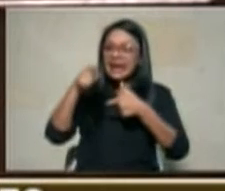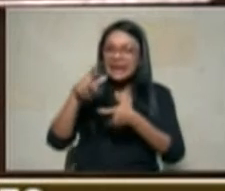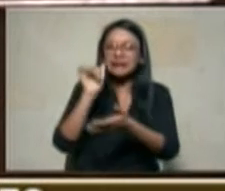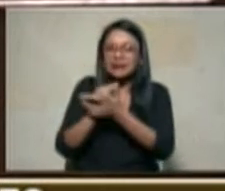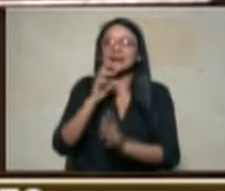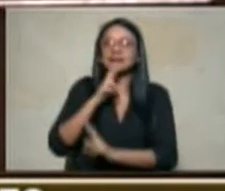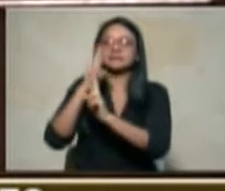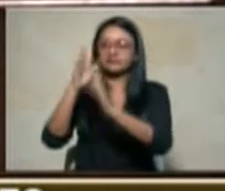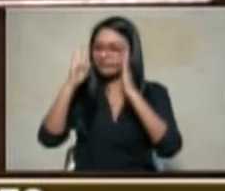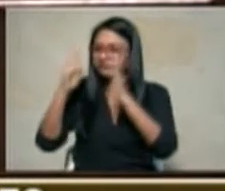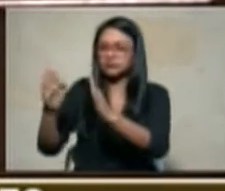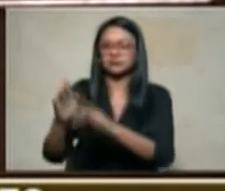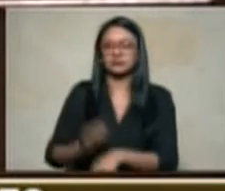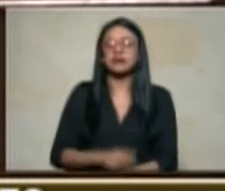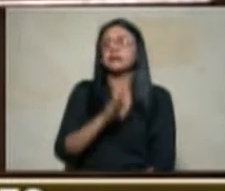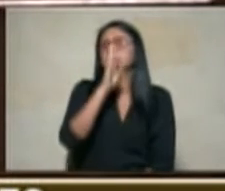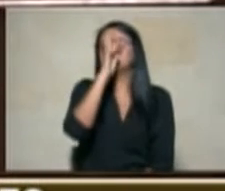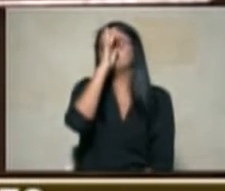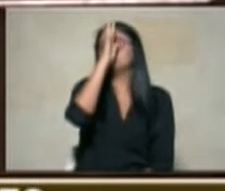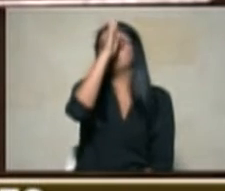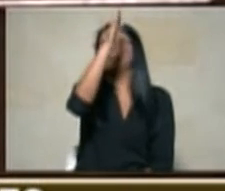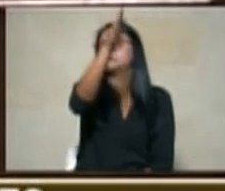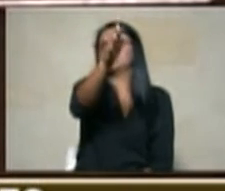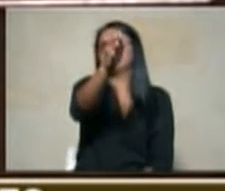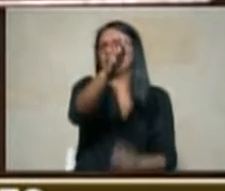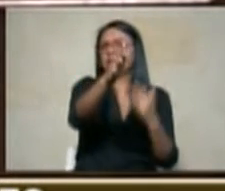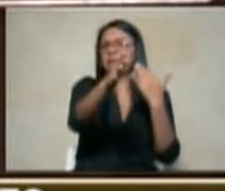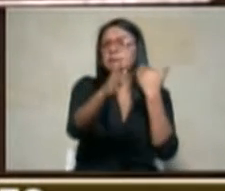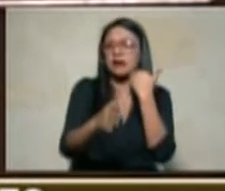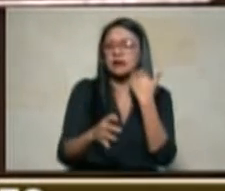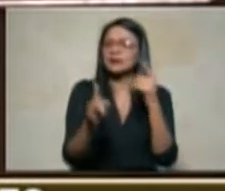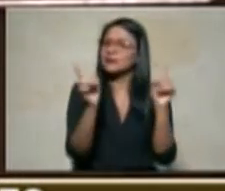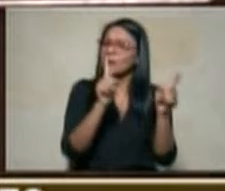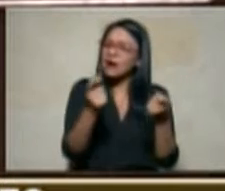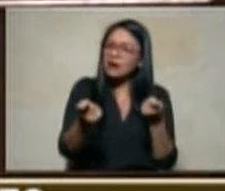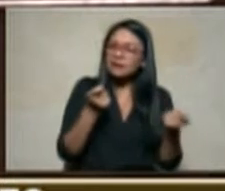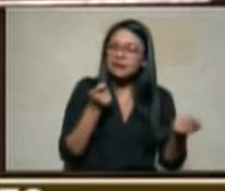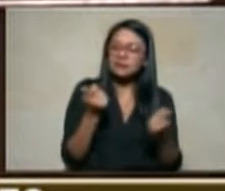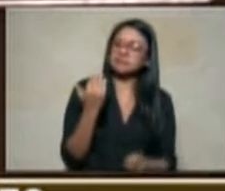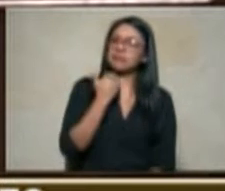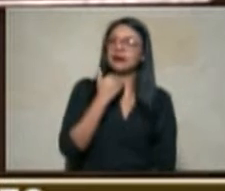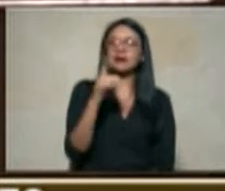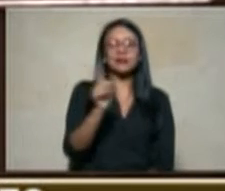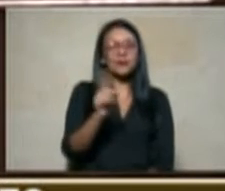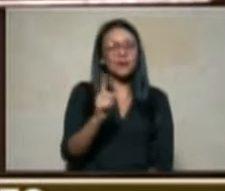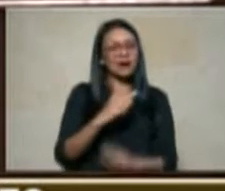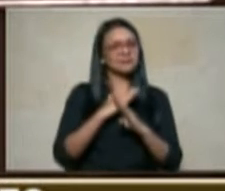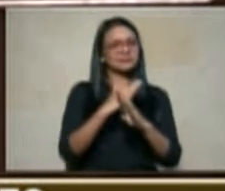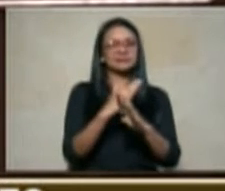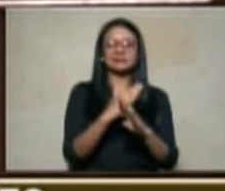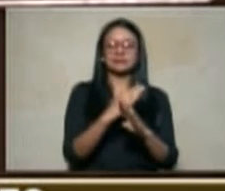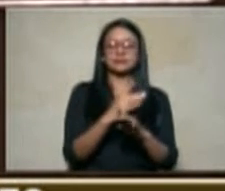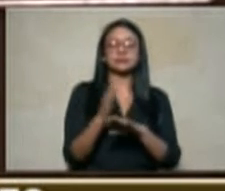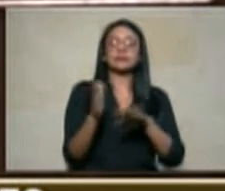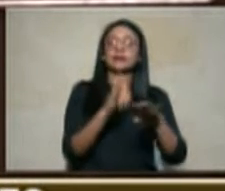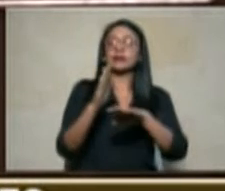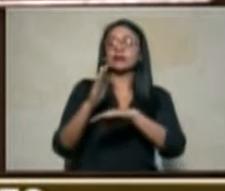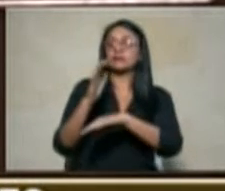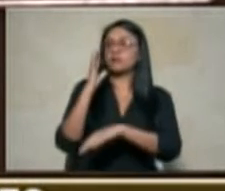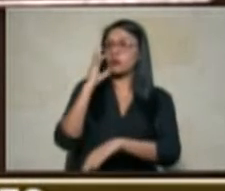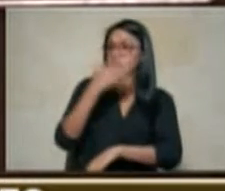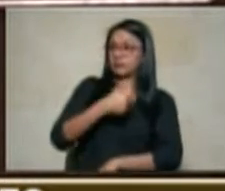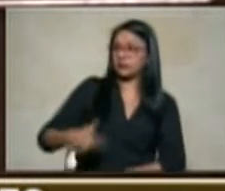responderles. Y los que van a llegar a futuro, eso hay que evitarlo, señores. Eso hay que evitarlo. Yo, señor presidente, acojo